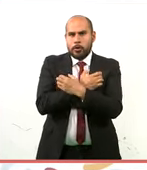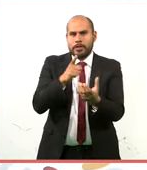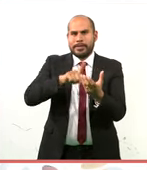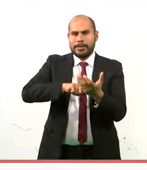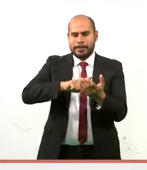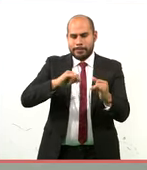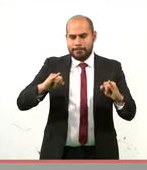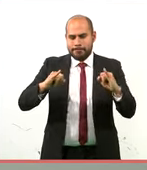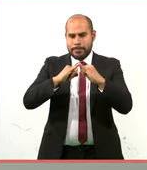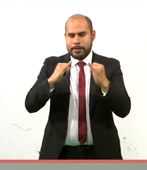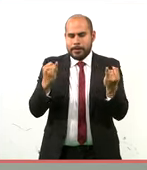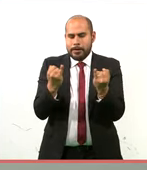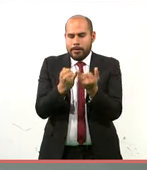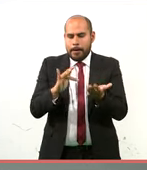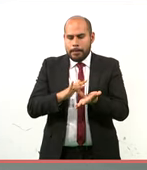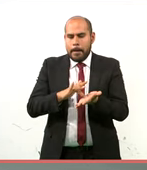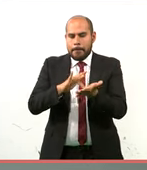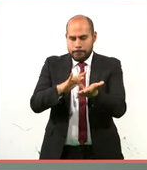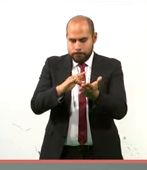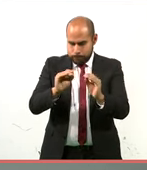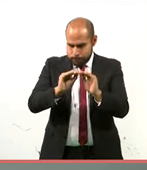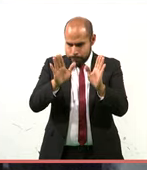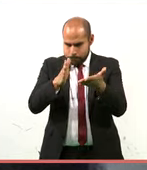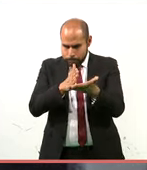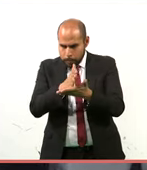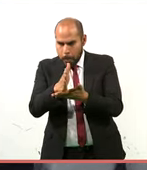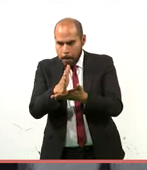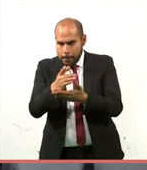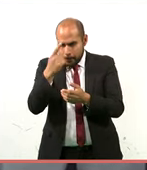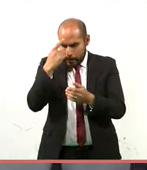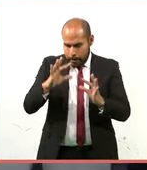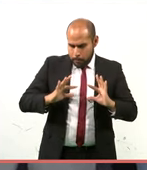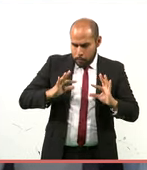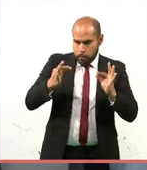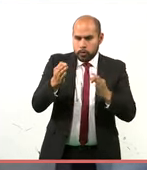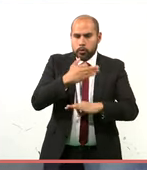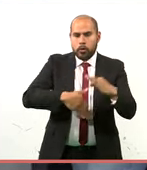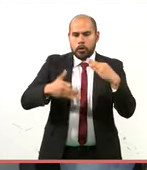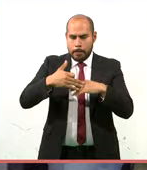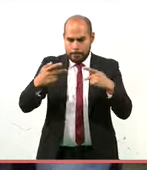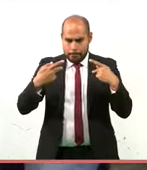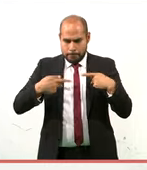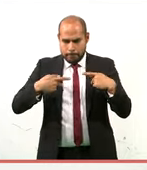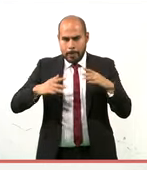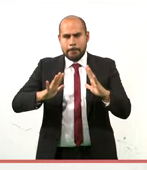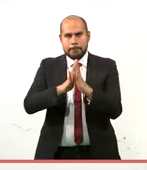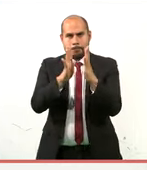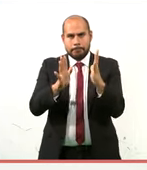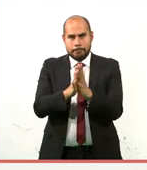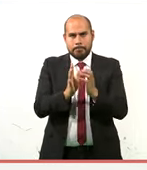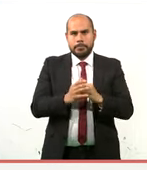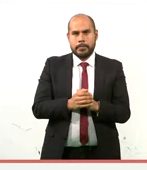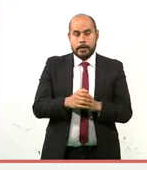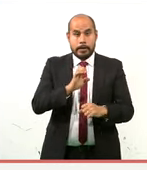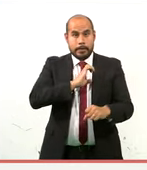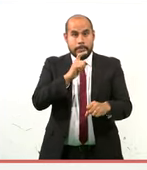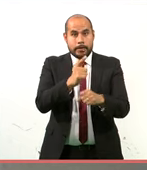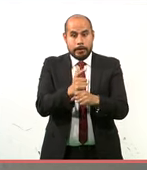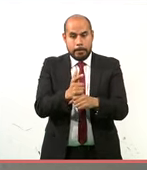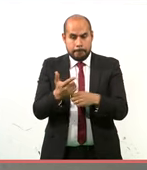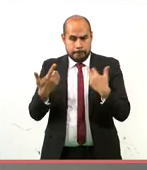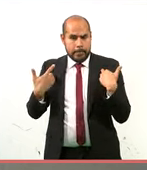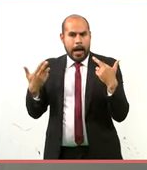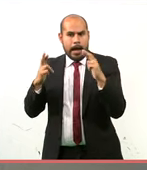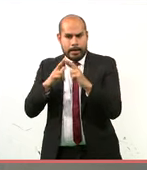institución y abona a la transparencia en propósitos formativos para todos los actores involucrados, especialmente